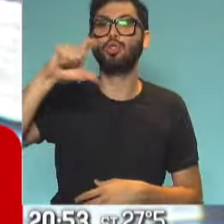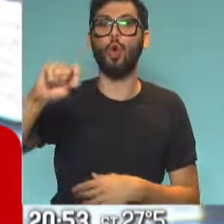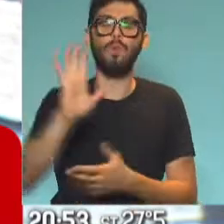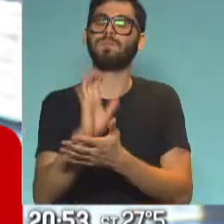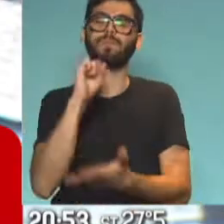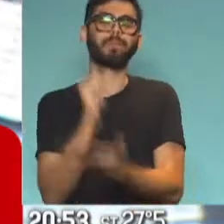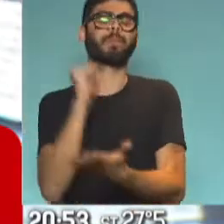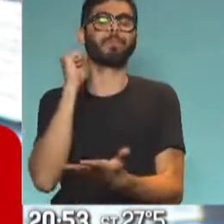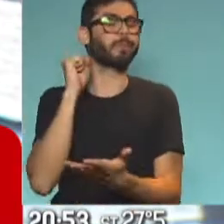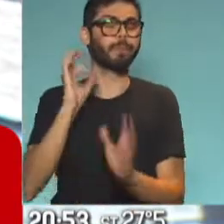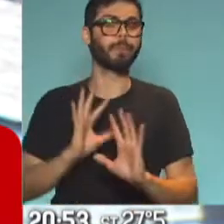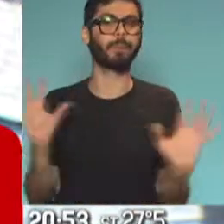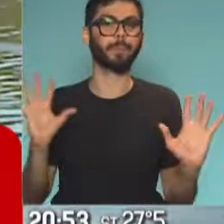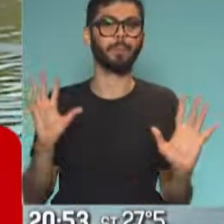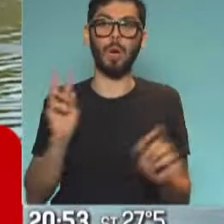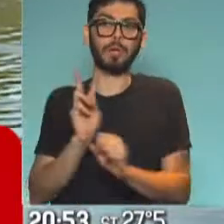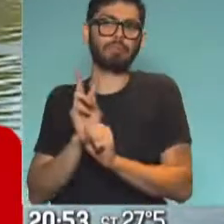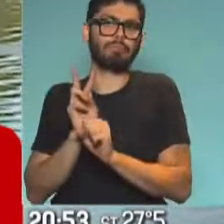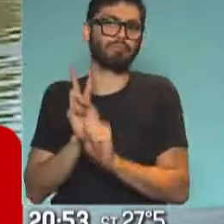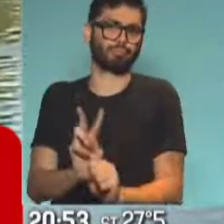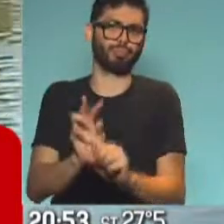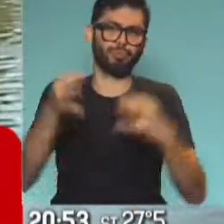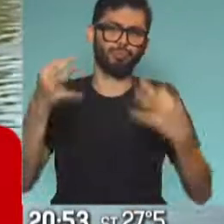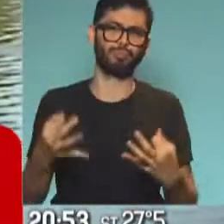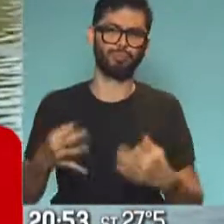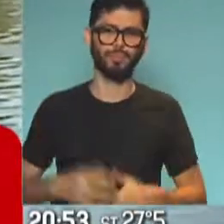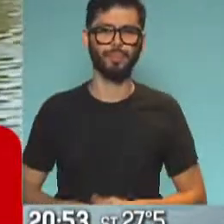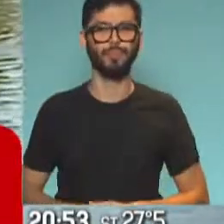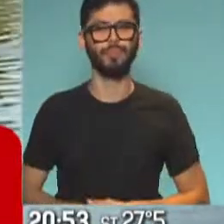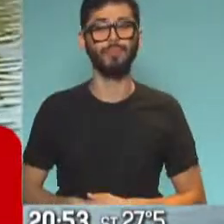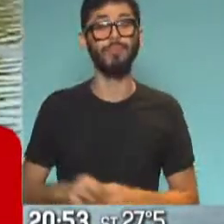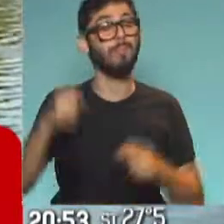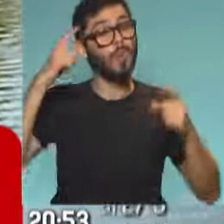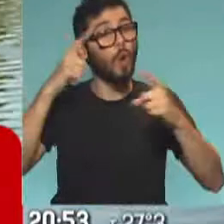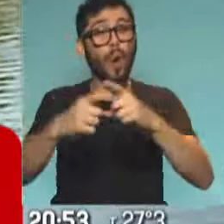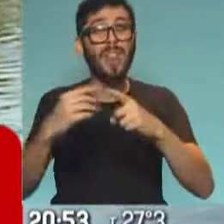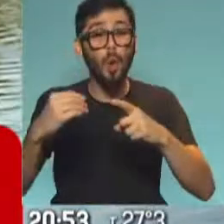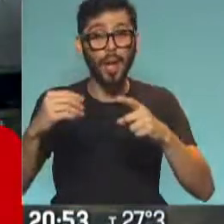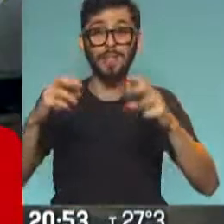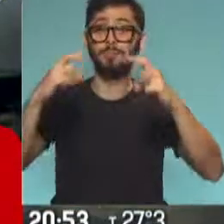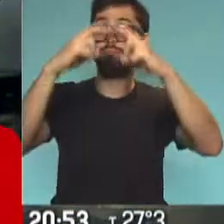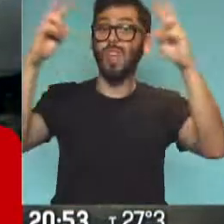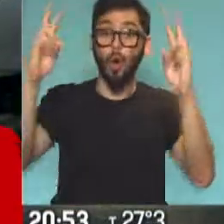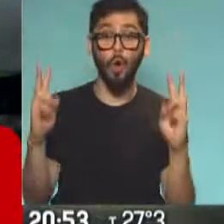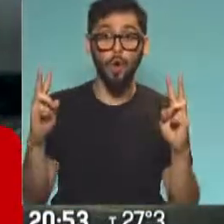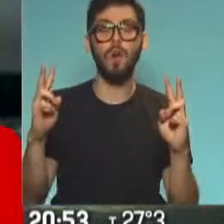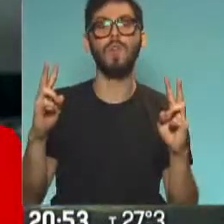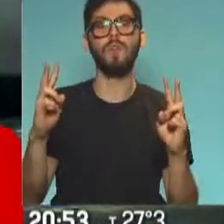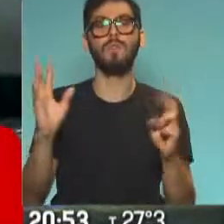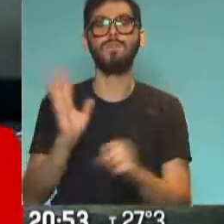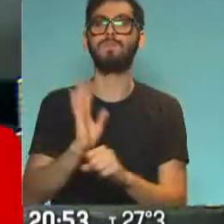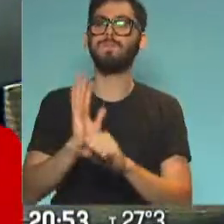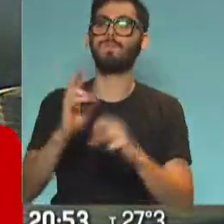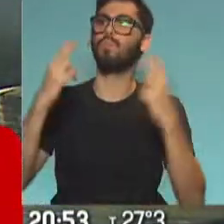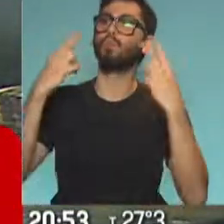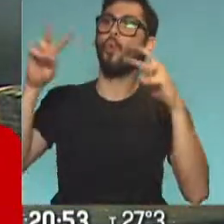siempre asegurada la máxima protección que pudiera tener. La idea es proyectar el transbordador como símbolo de turismo